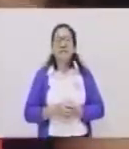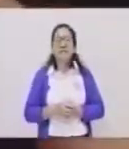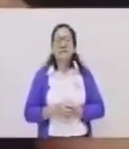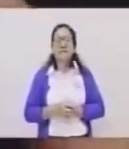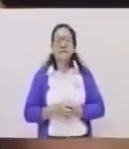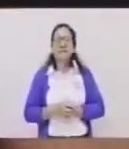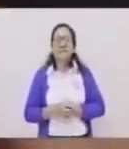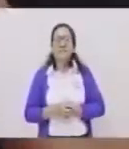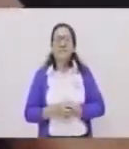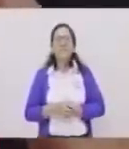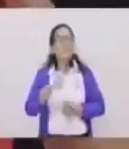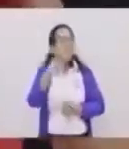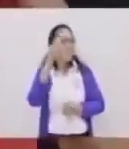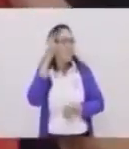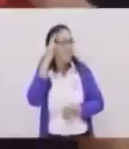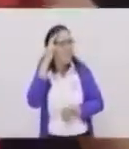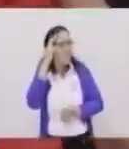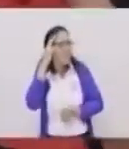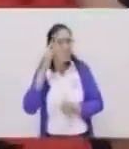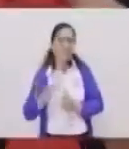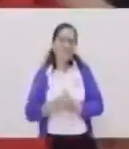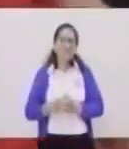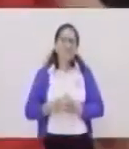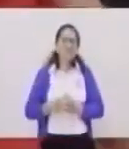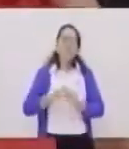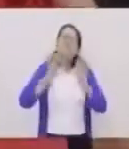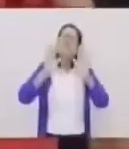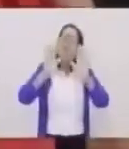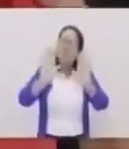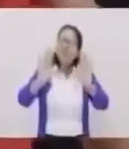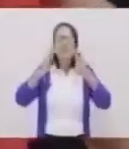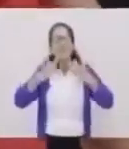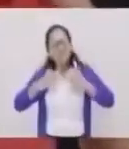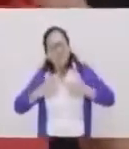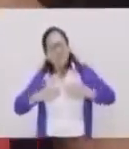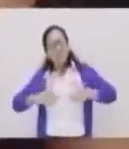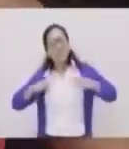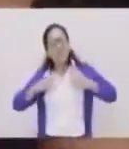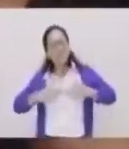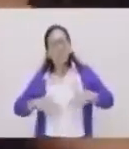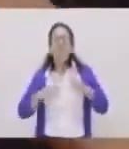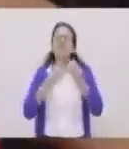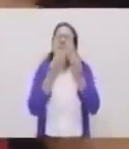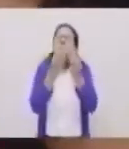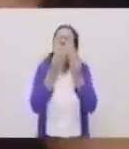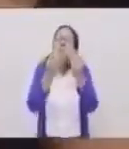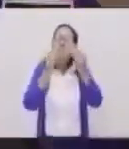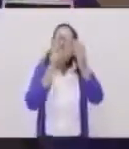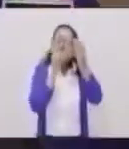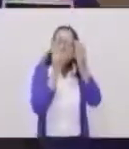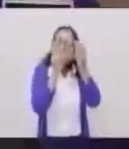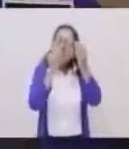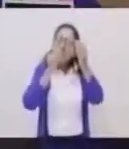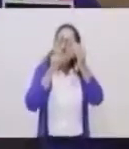Y recuerda hacerlo despacio para que te salga correctamente.